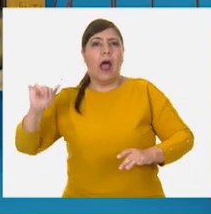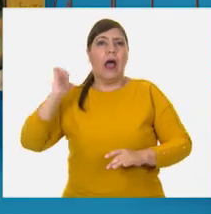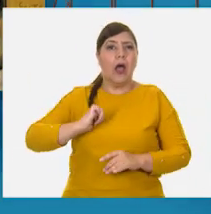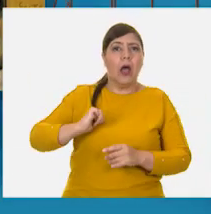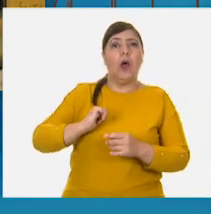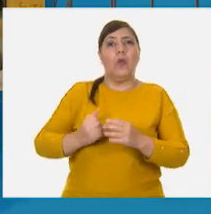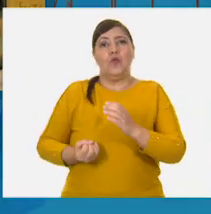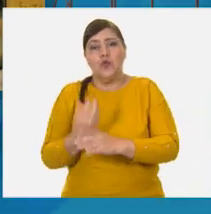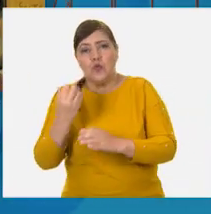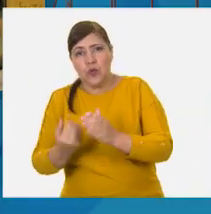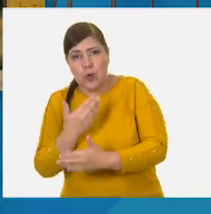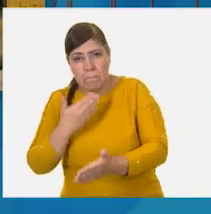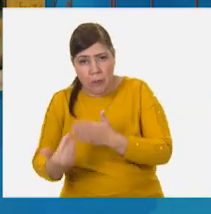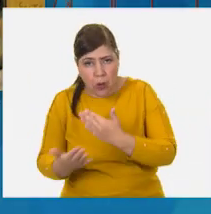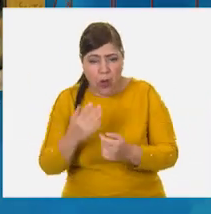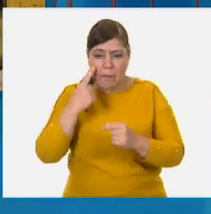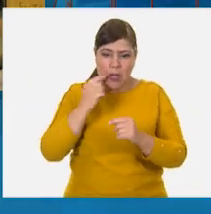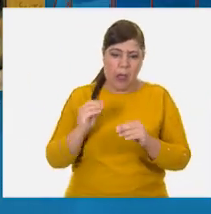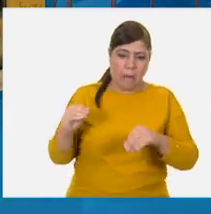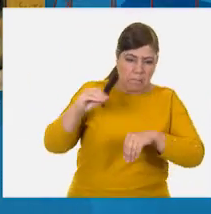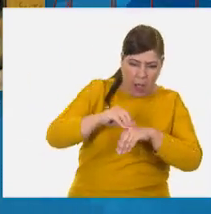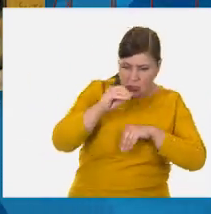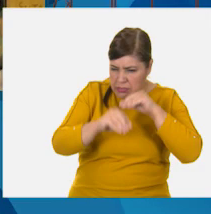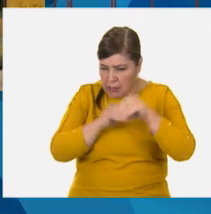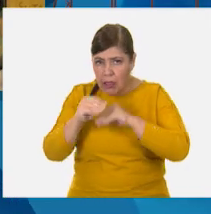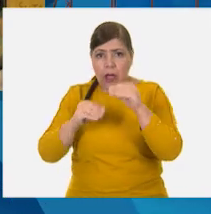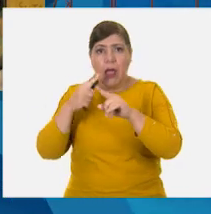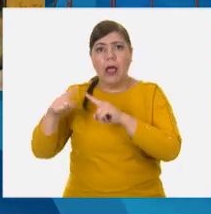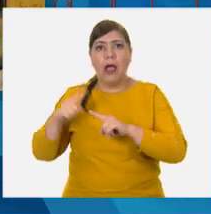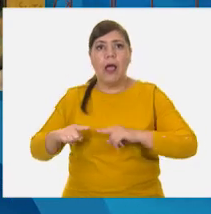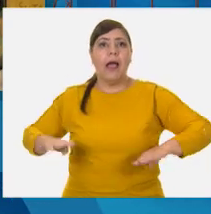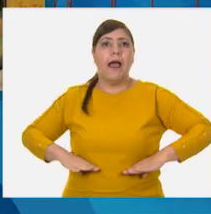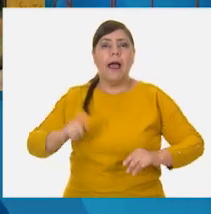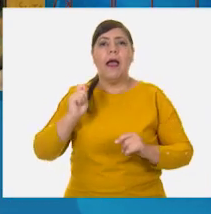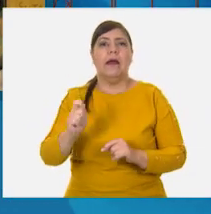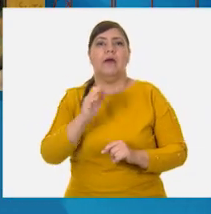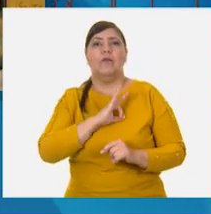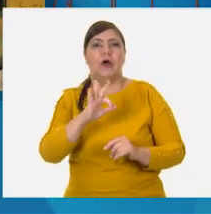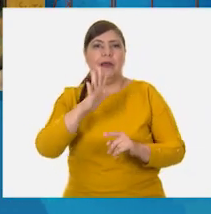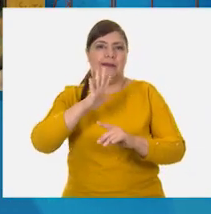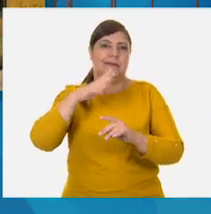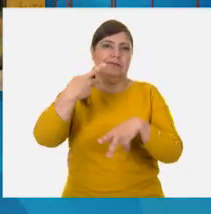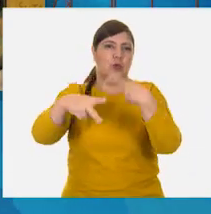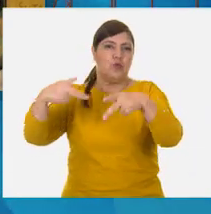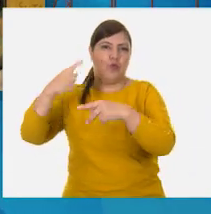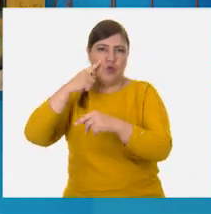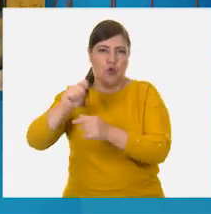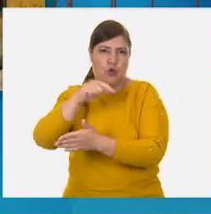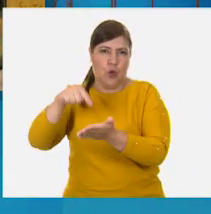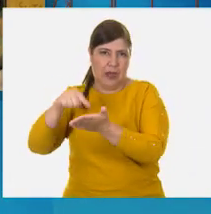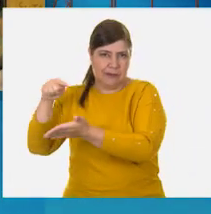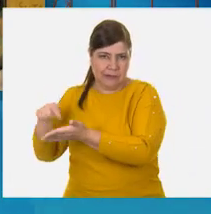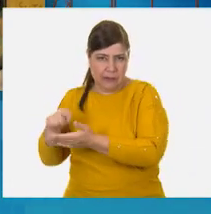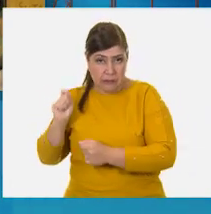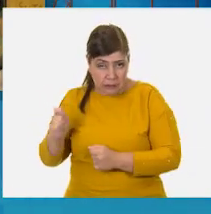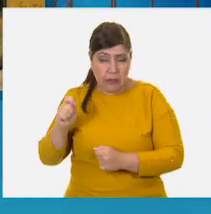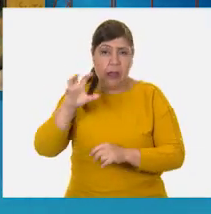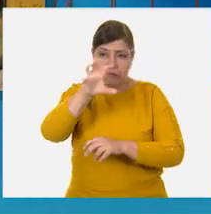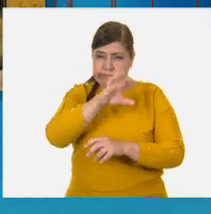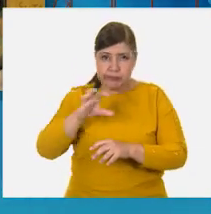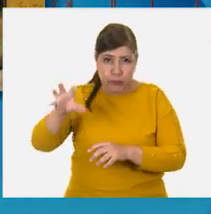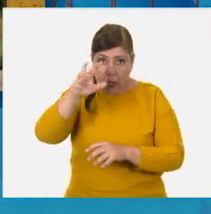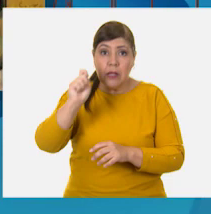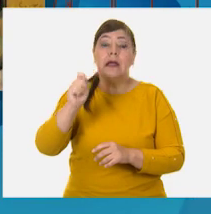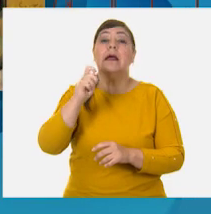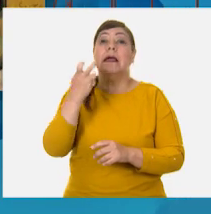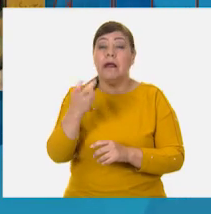modernas, orquestaciones y estilos que coincidieron en cierto momento con la conformación de sus regiones. Precisamente, estas adaptaciones continuas